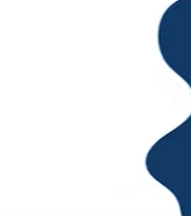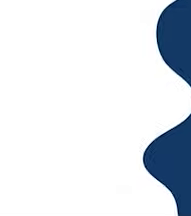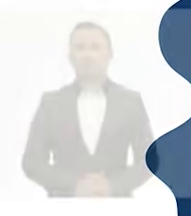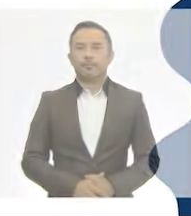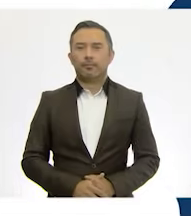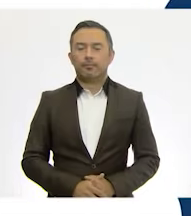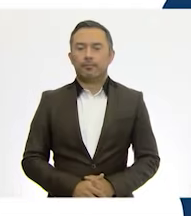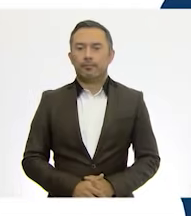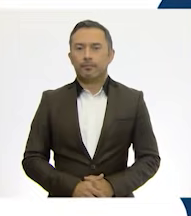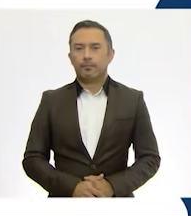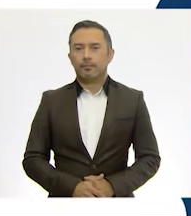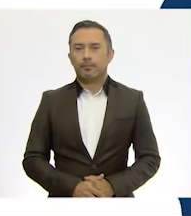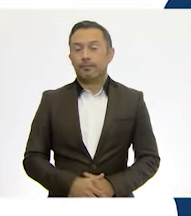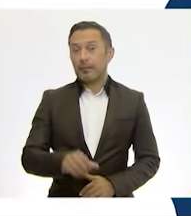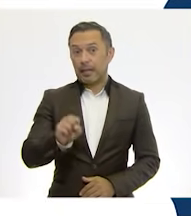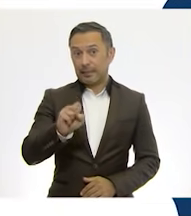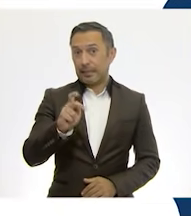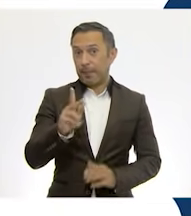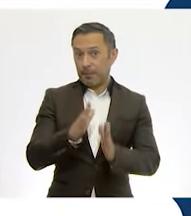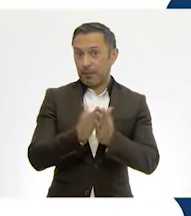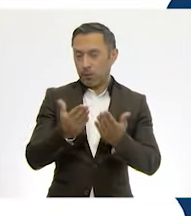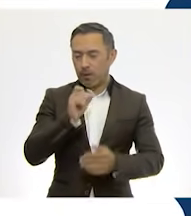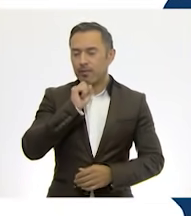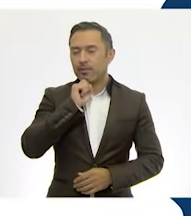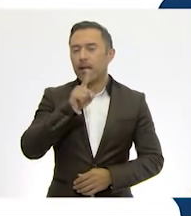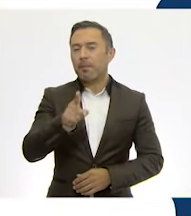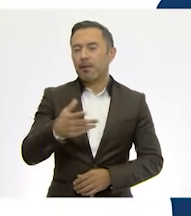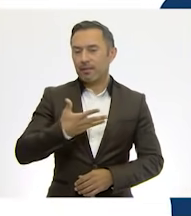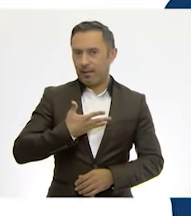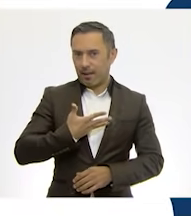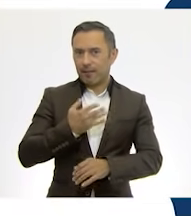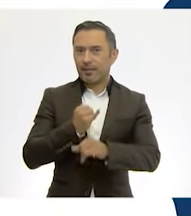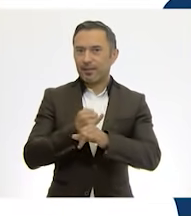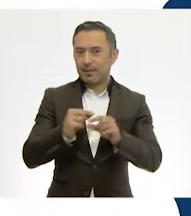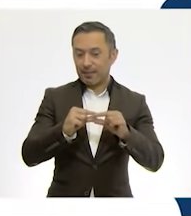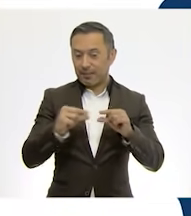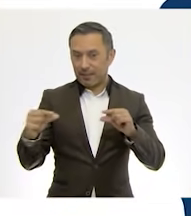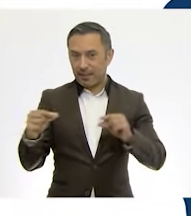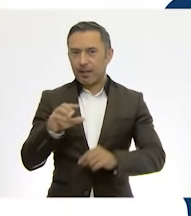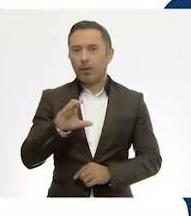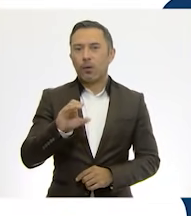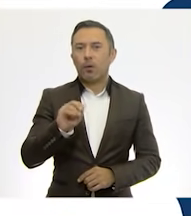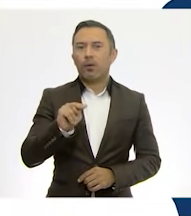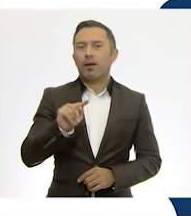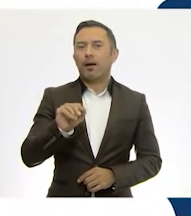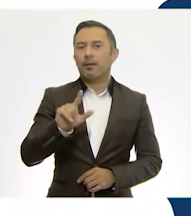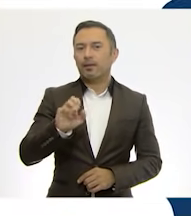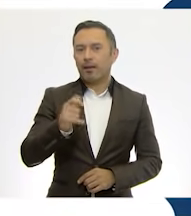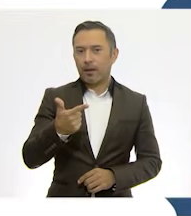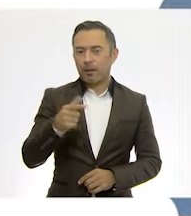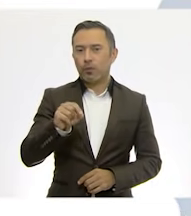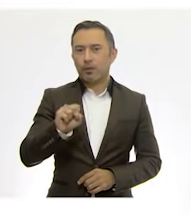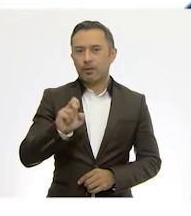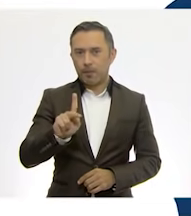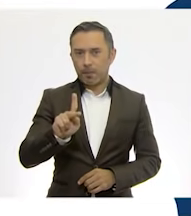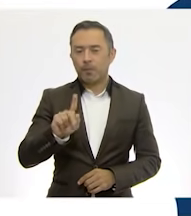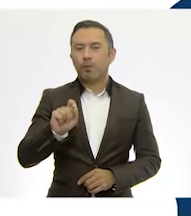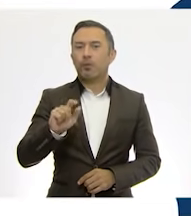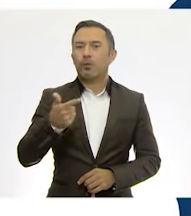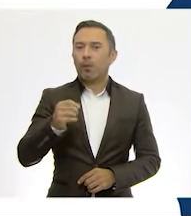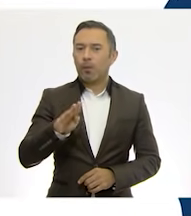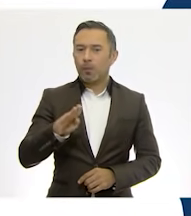También puedes encontrar los libros de texto en la página conaliteg.cep.gov.mx.